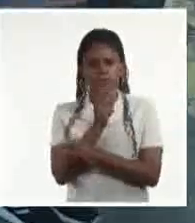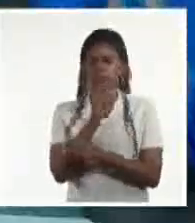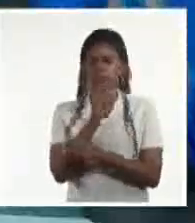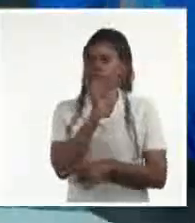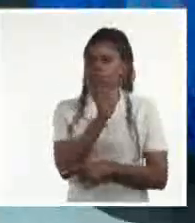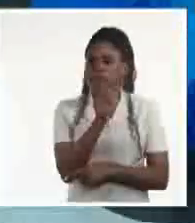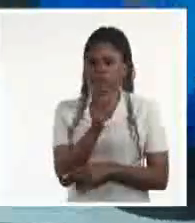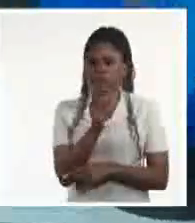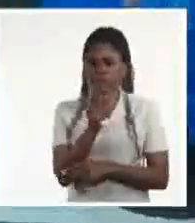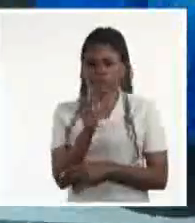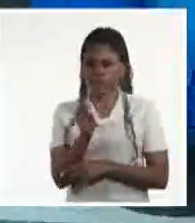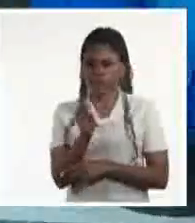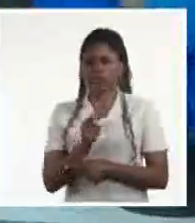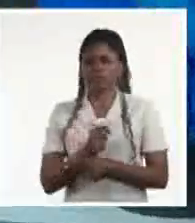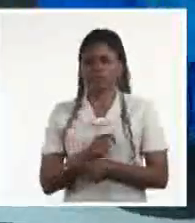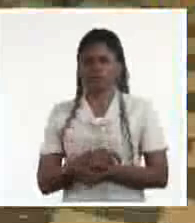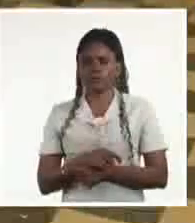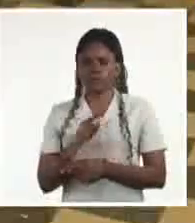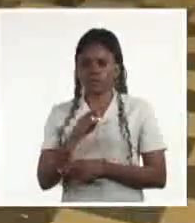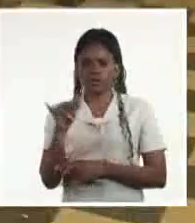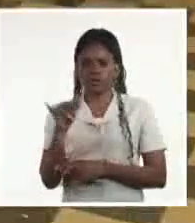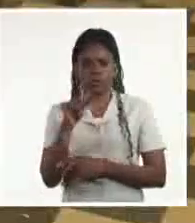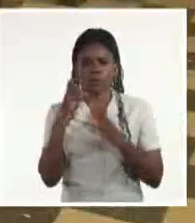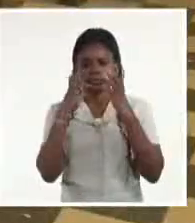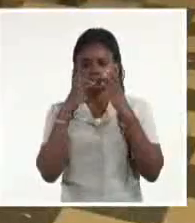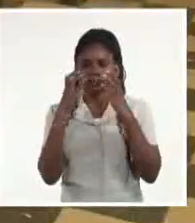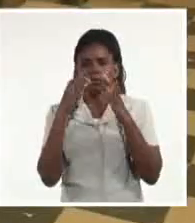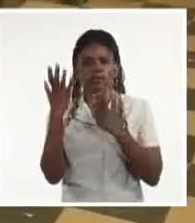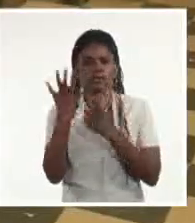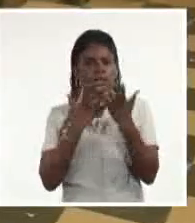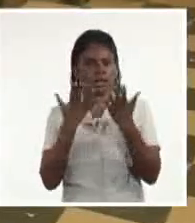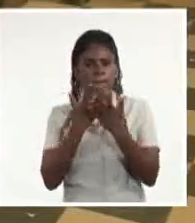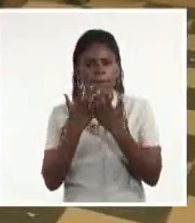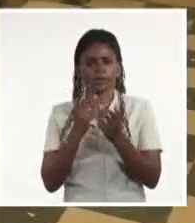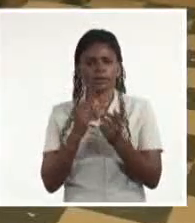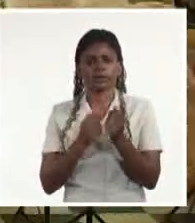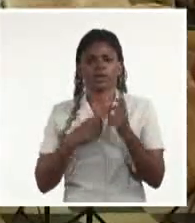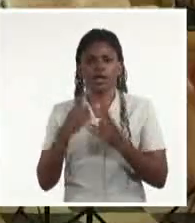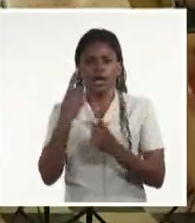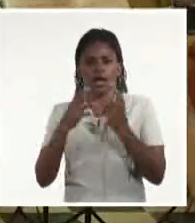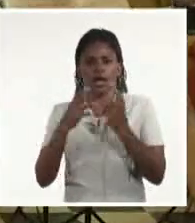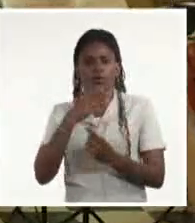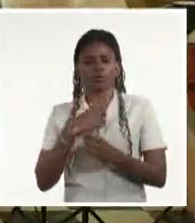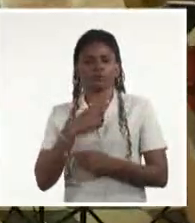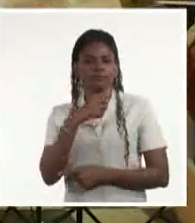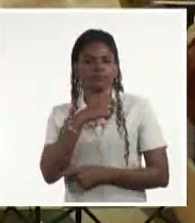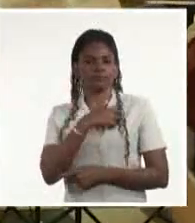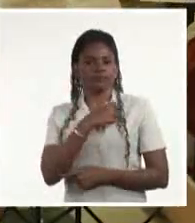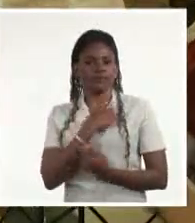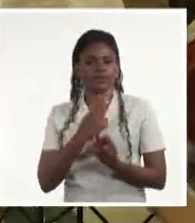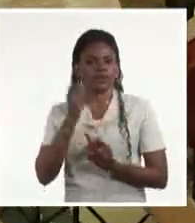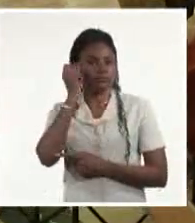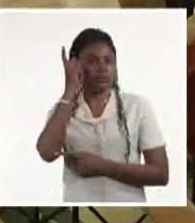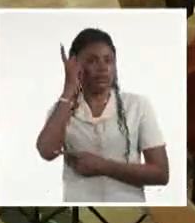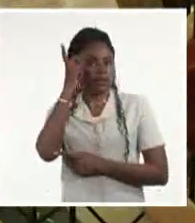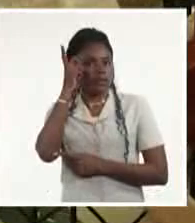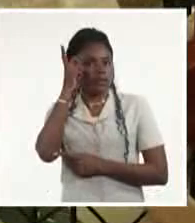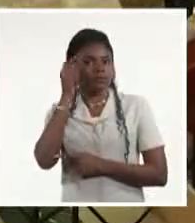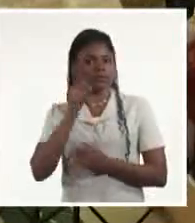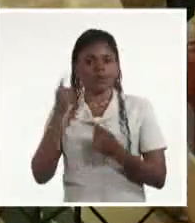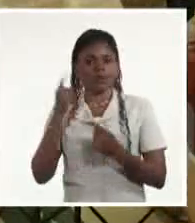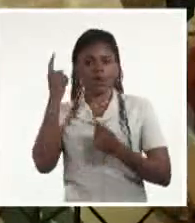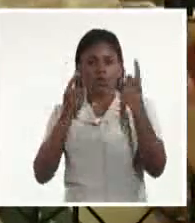comunitarias. Así, con el decursar del tiempo y dada la experiencia, las propuestas ganan en calidad y los públicos cada